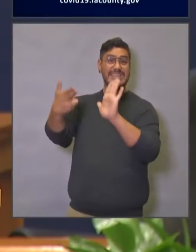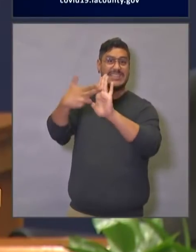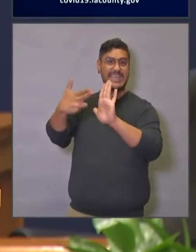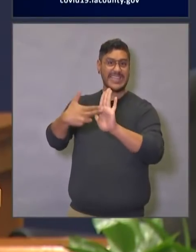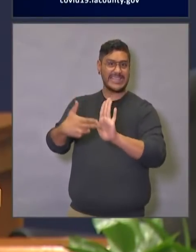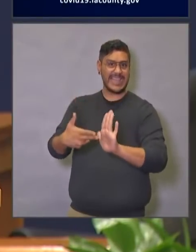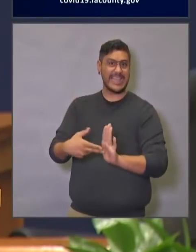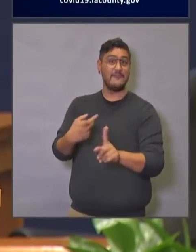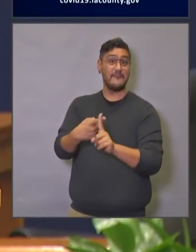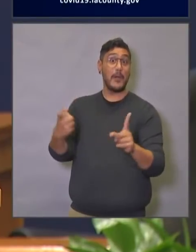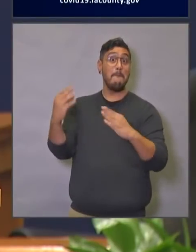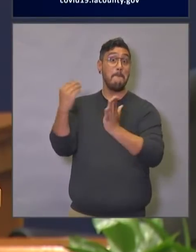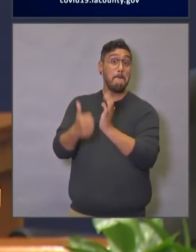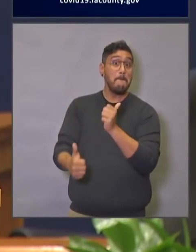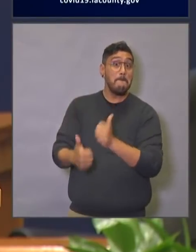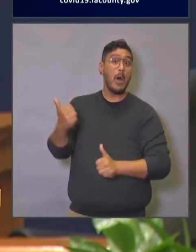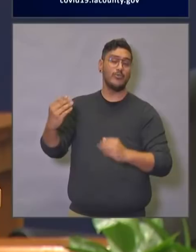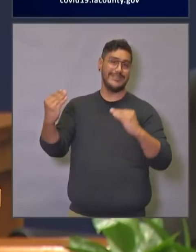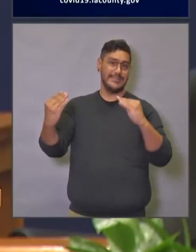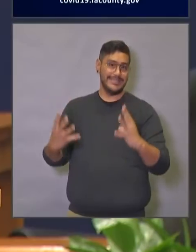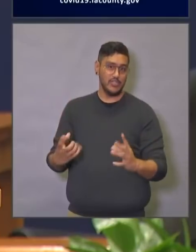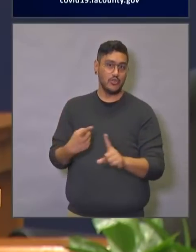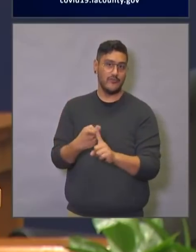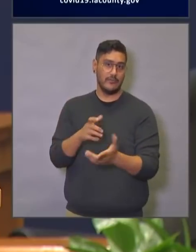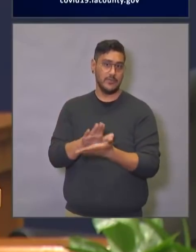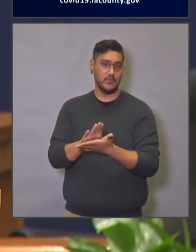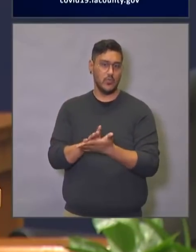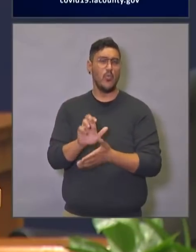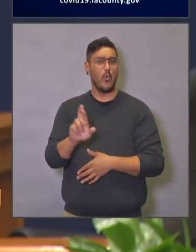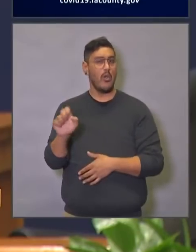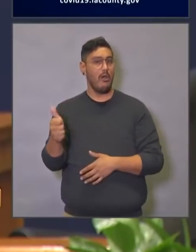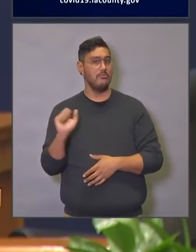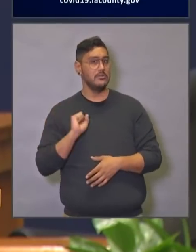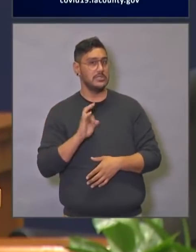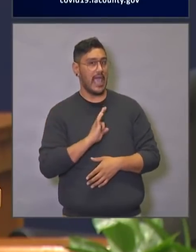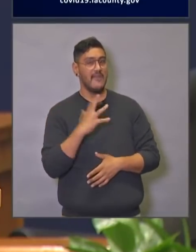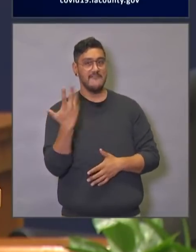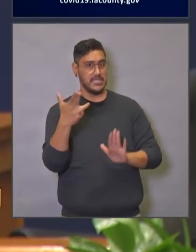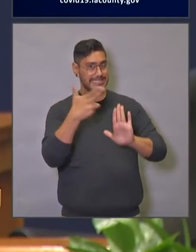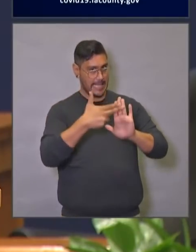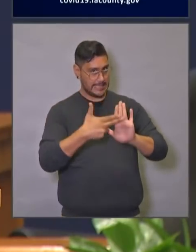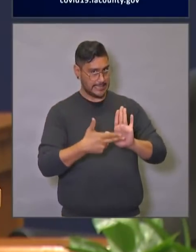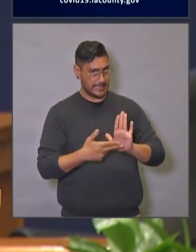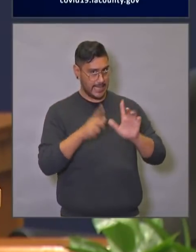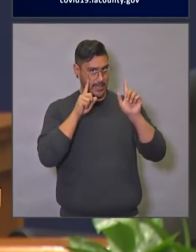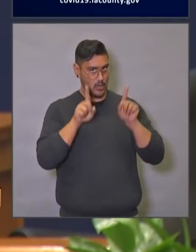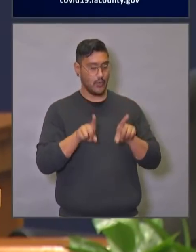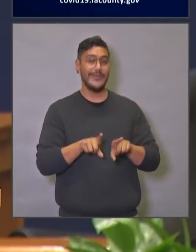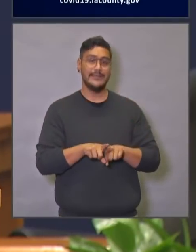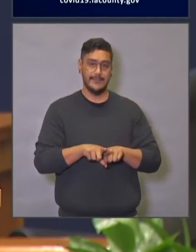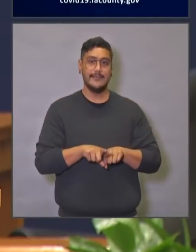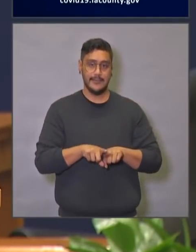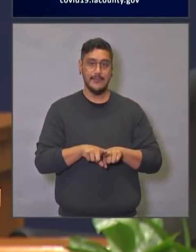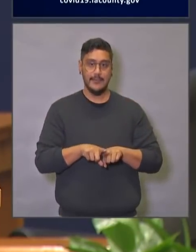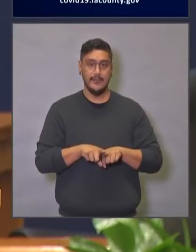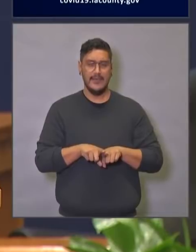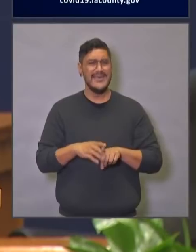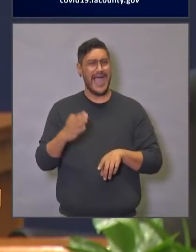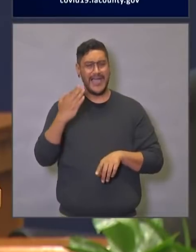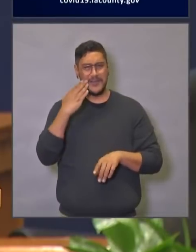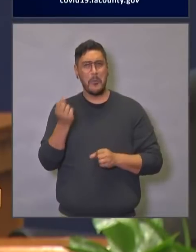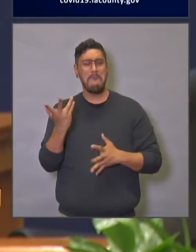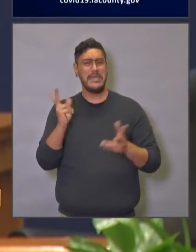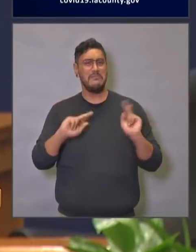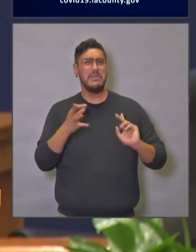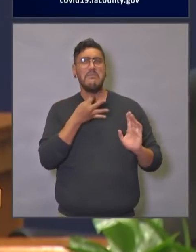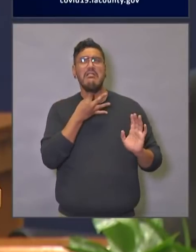los maestros y otro personal de la escuela o las escuelas. Sabemos que han habido algunas preguntas acerca de